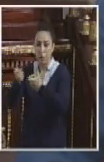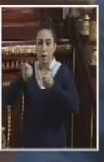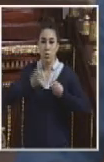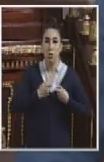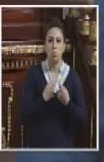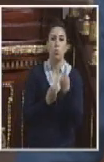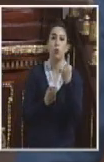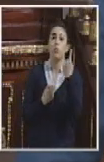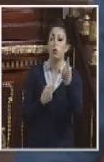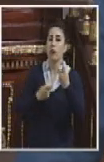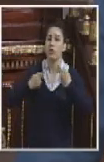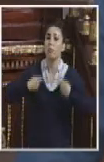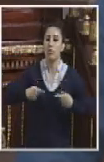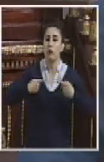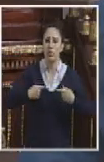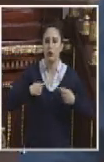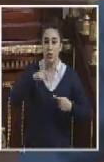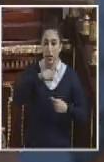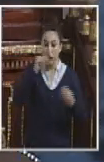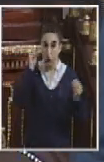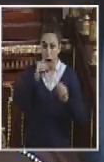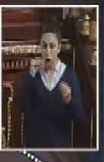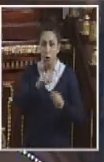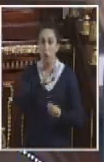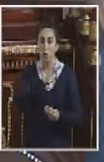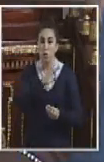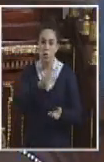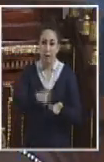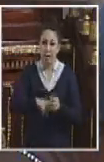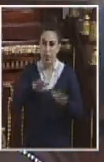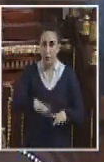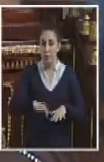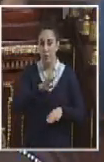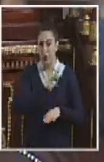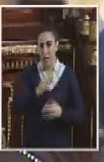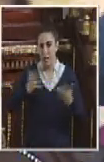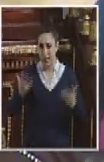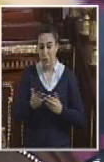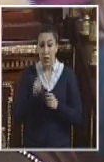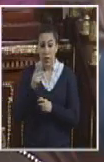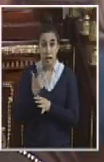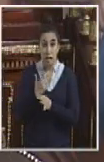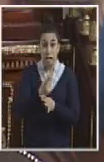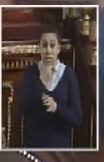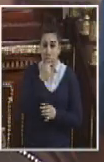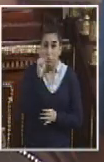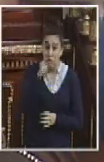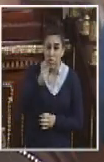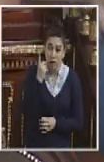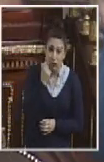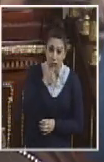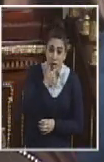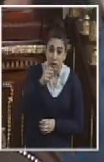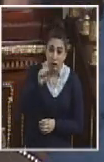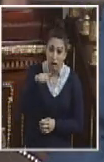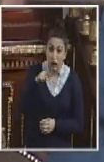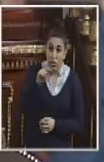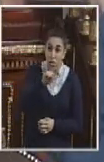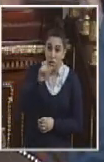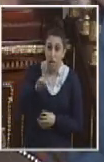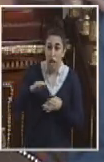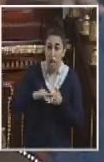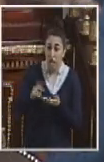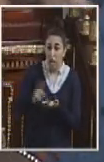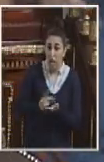persona para que nosotros la ratificáramos. Y eso lo dijo el diputado Santillán en varias ocasiones